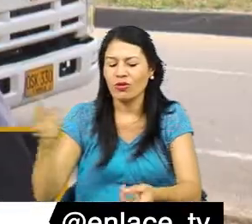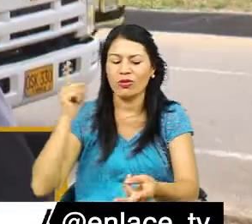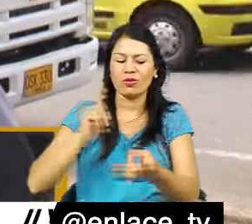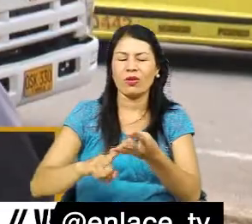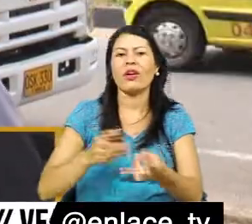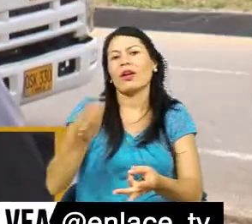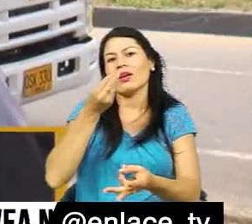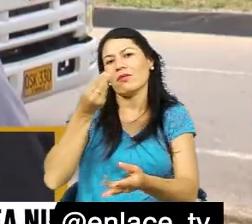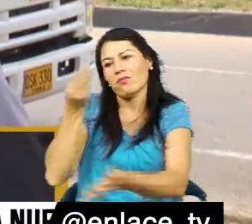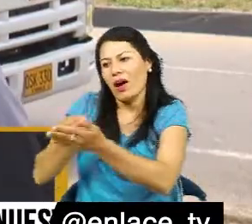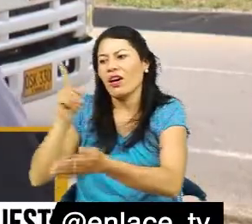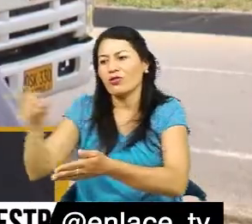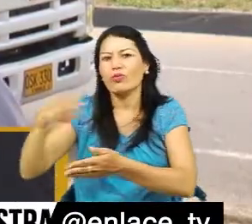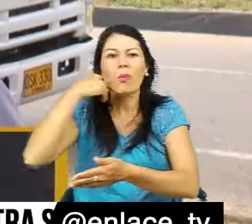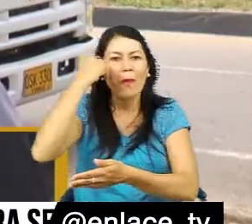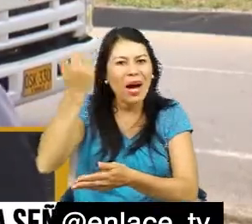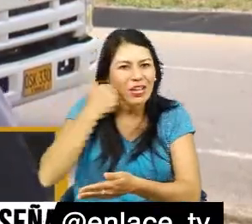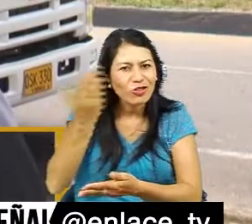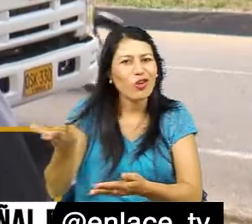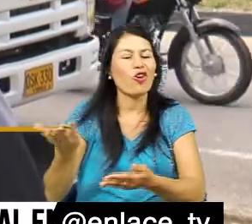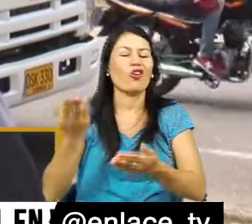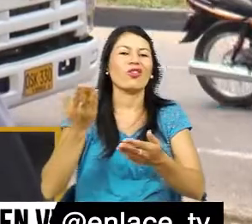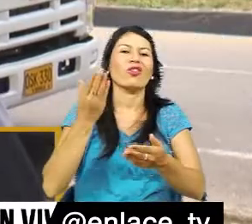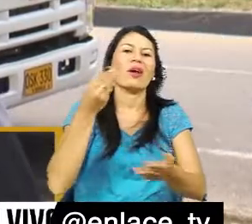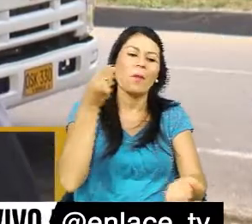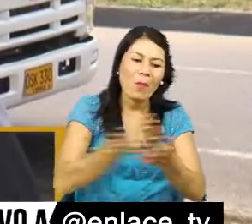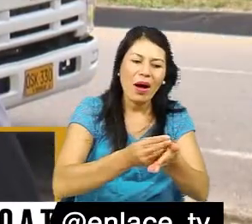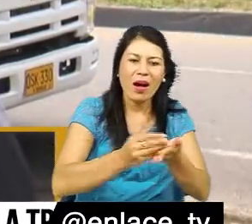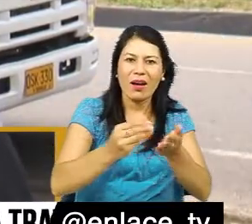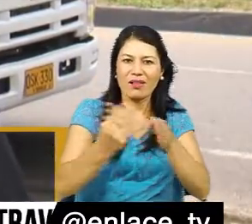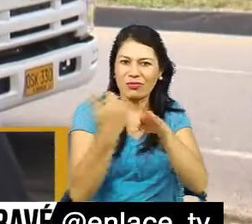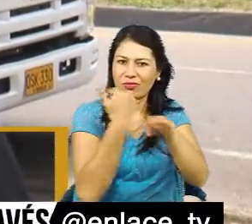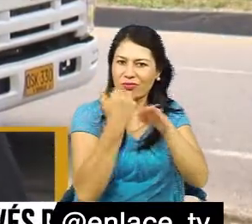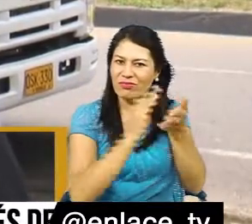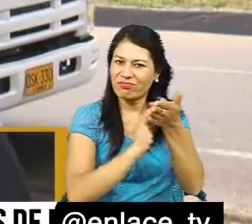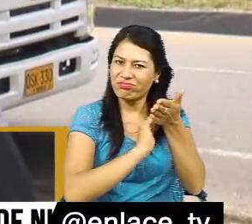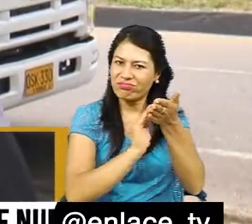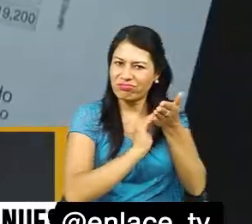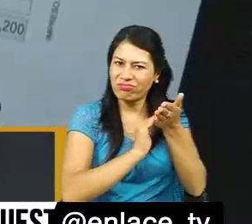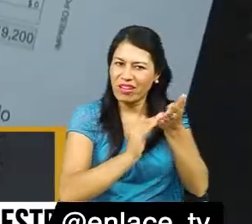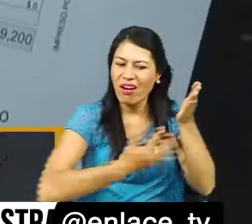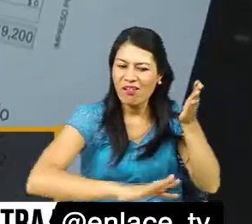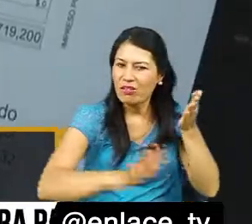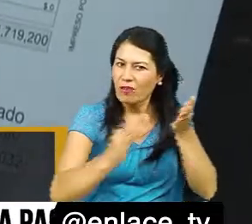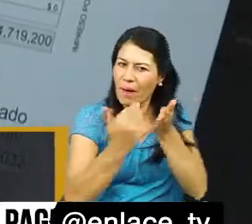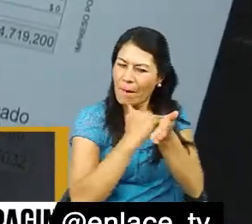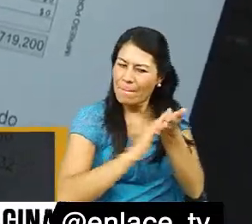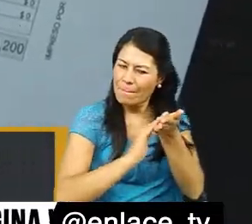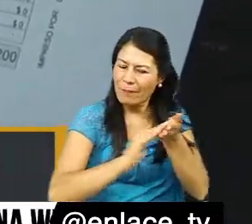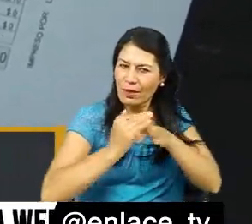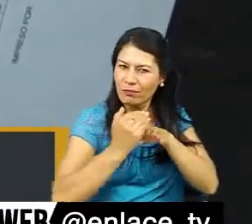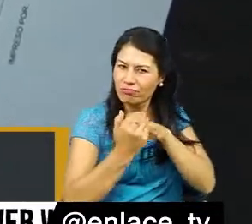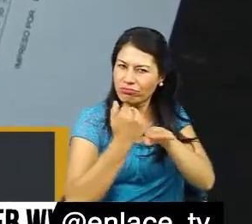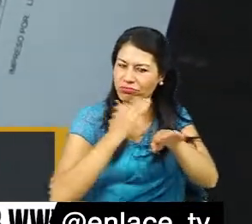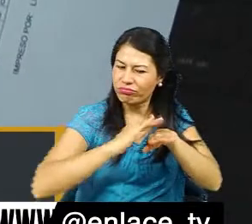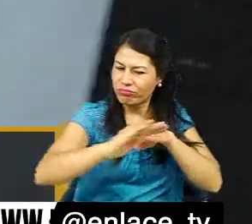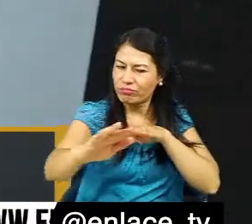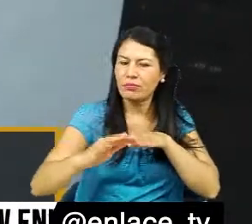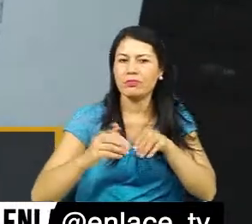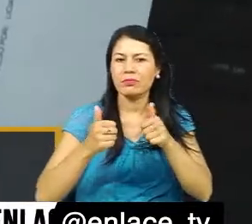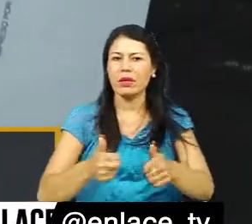adulto mayor, de pavimentación, de todas aquellas necesidades que tiene la comunidad. ¿Pero qué deben hacer los líderes que quieran